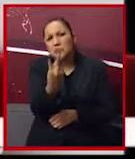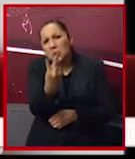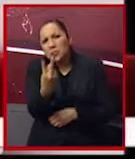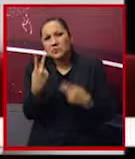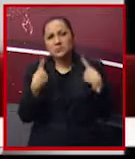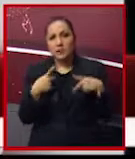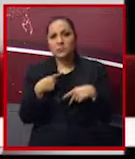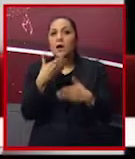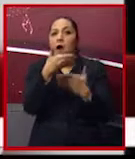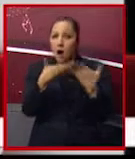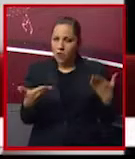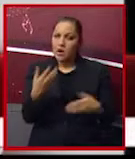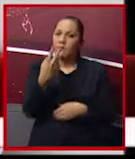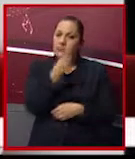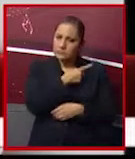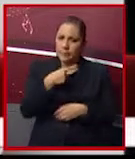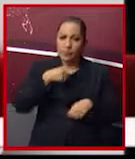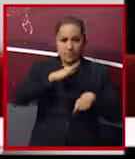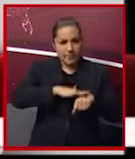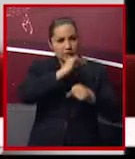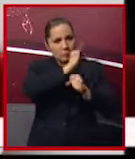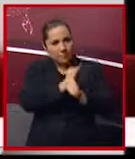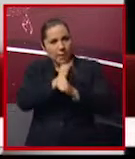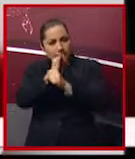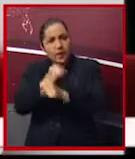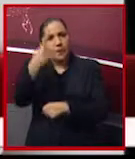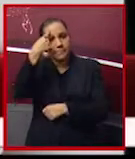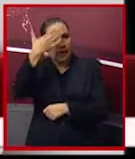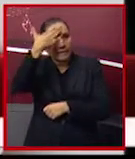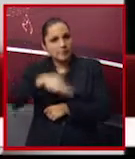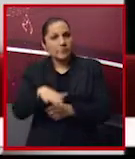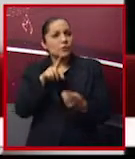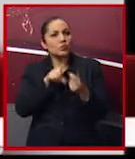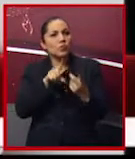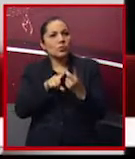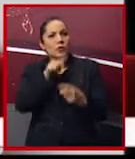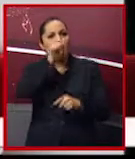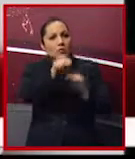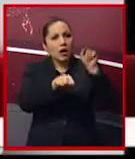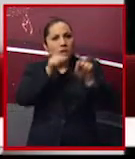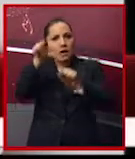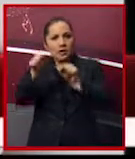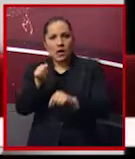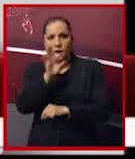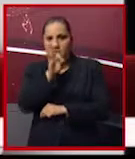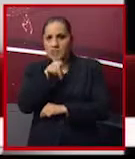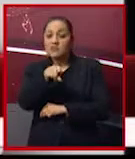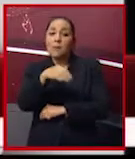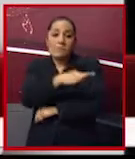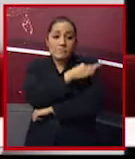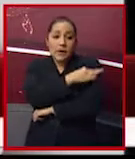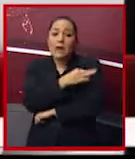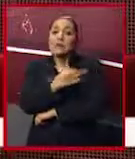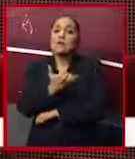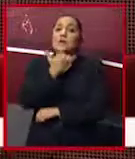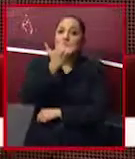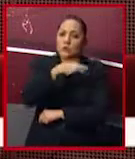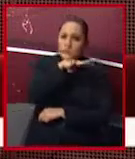el factor estuvo más incrementado, donde se cree que se utilizó un inóculo que podría haber sido más antigénico.